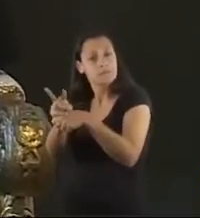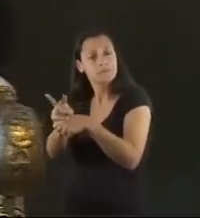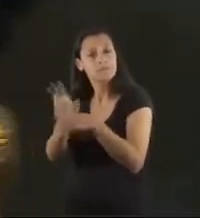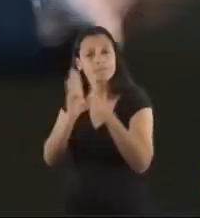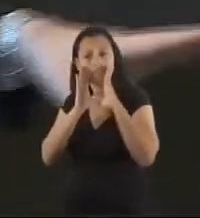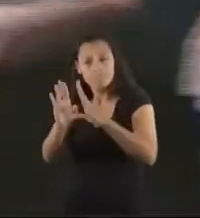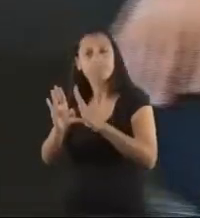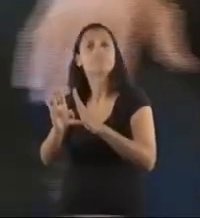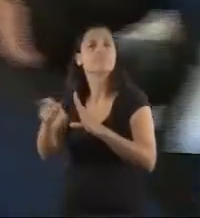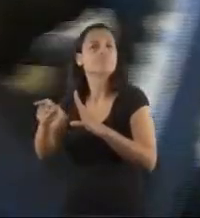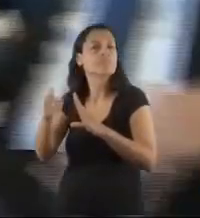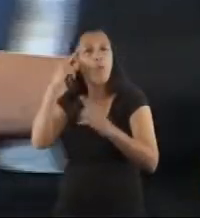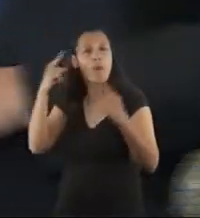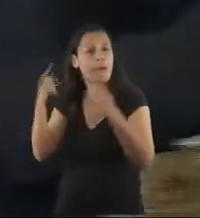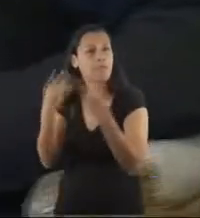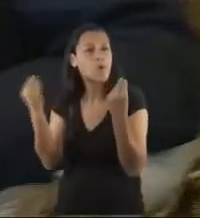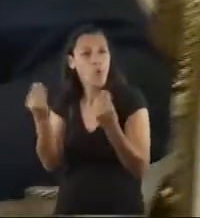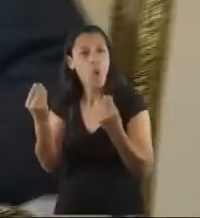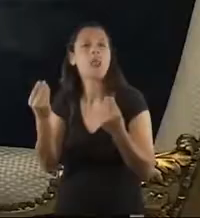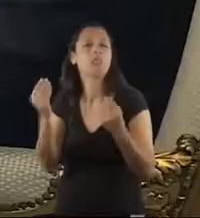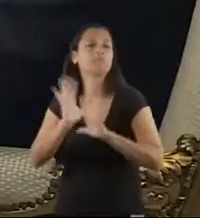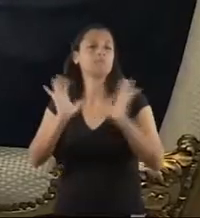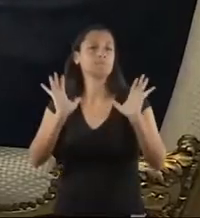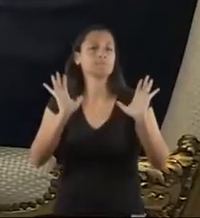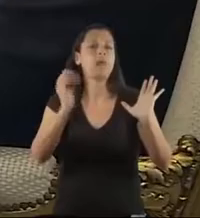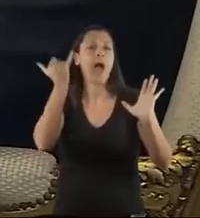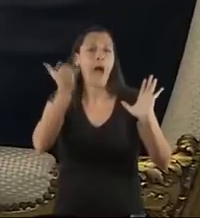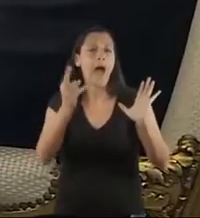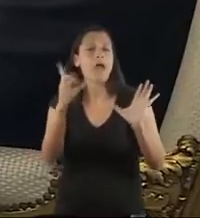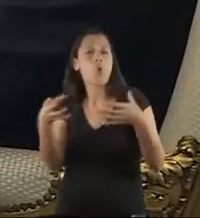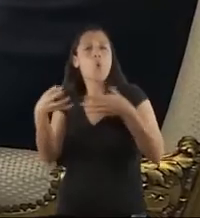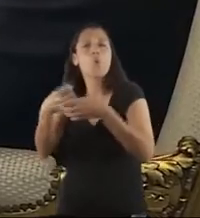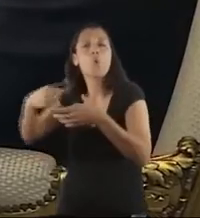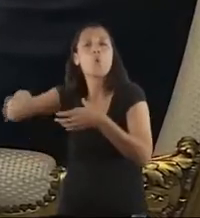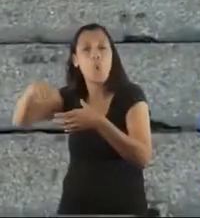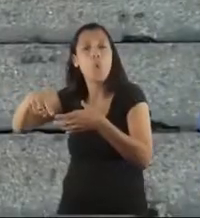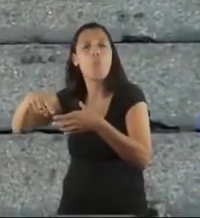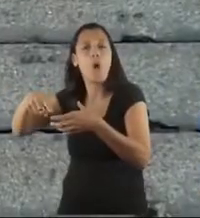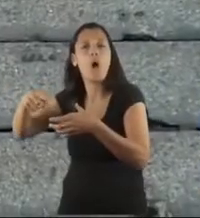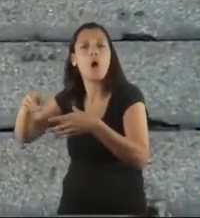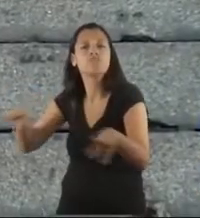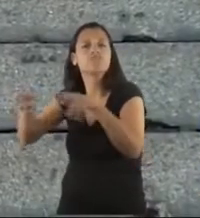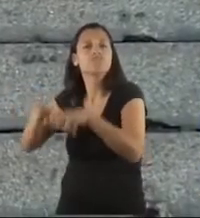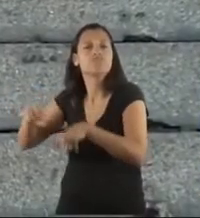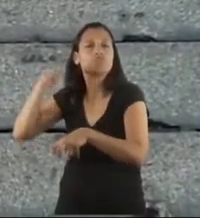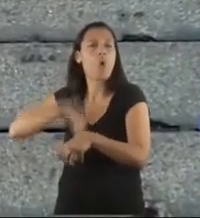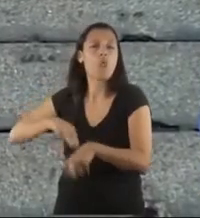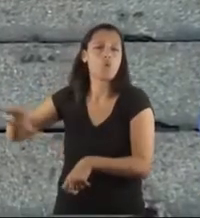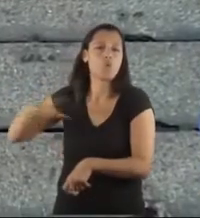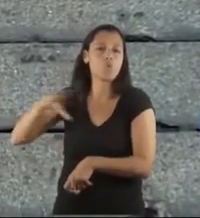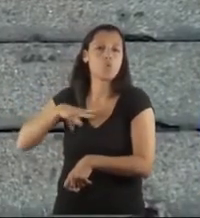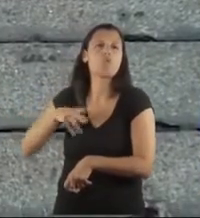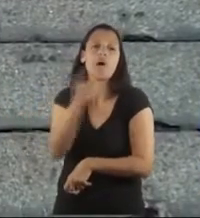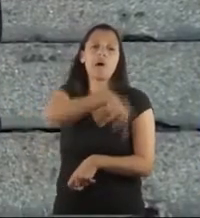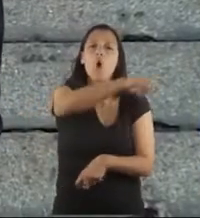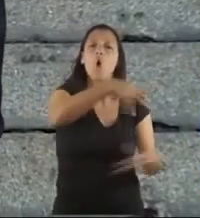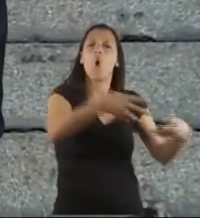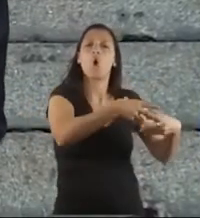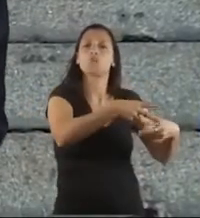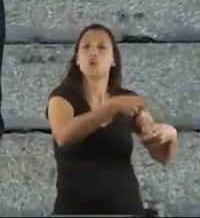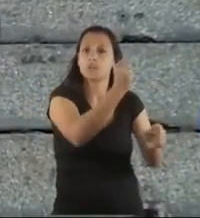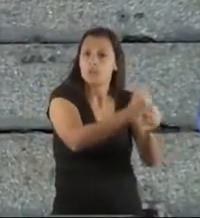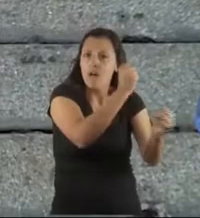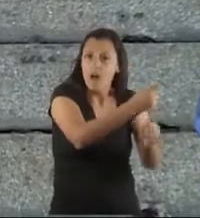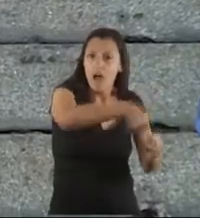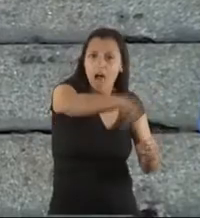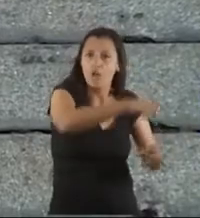que más allá de que hay un grupo de altos ingresos el esfuerzo del trabajador es el